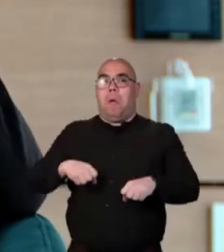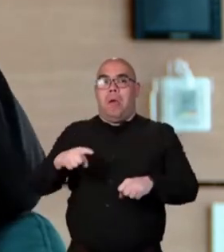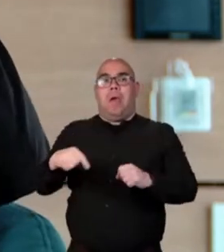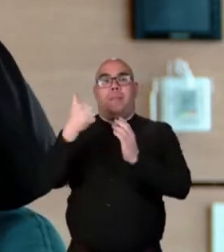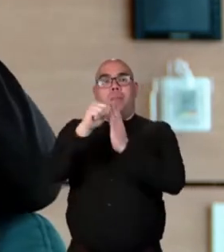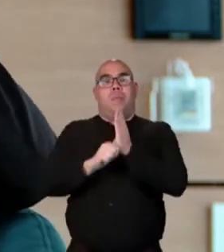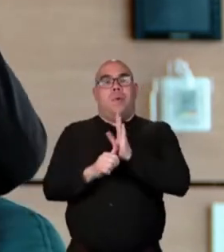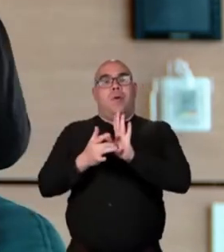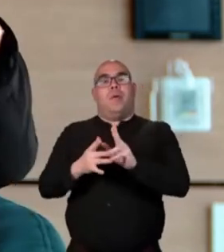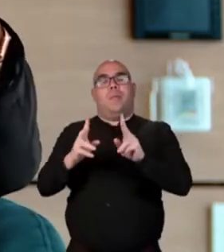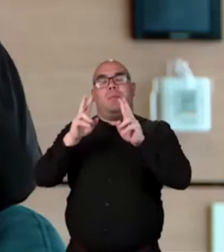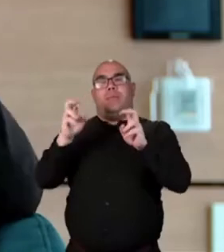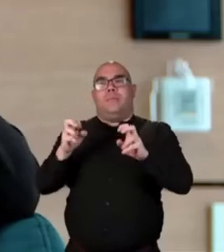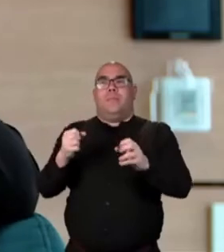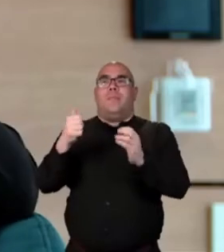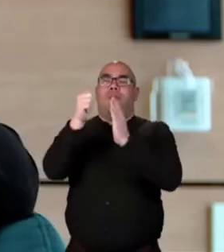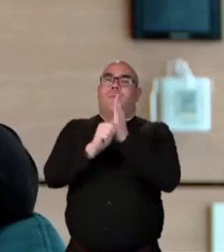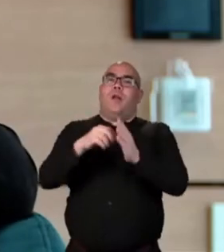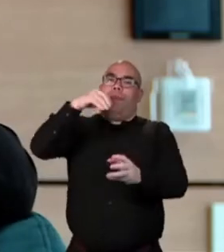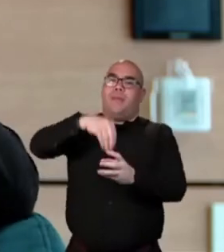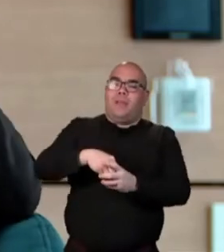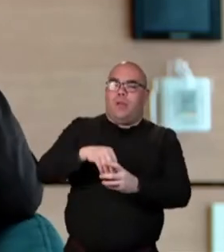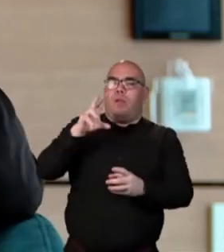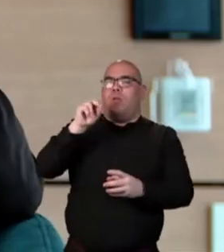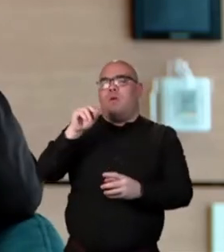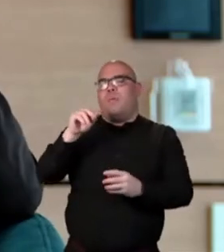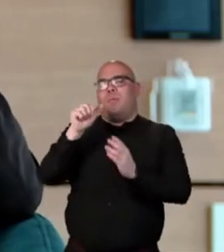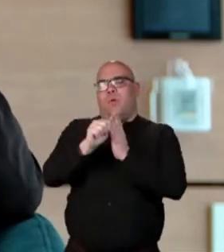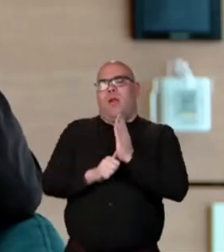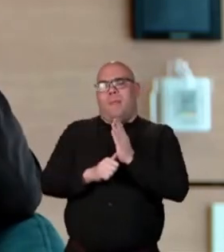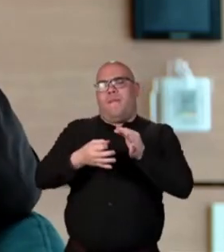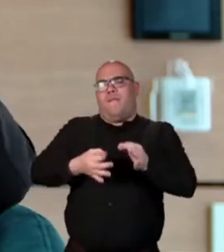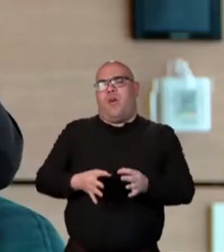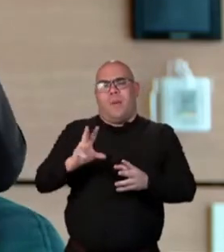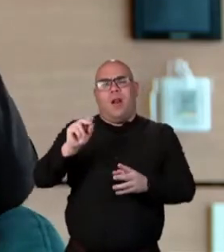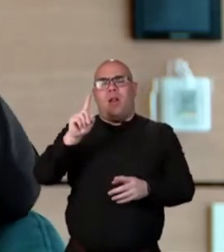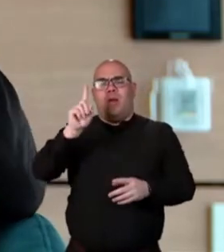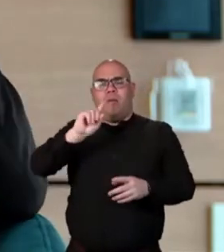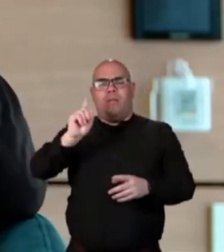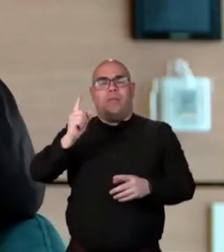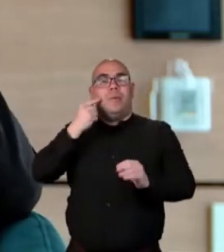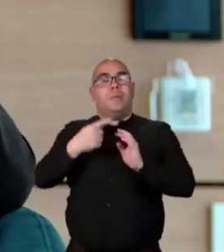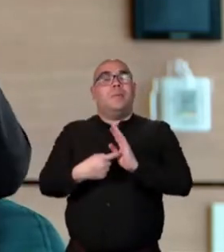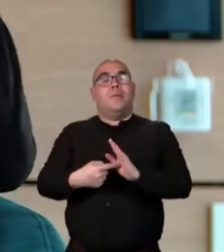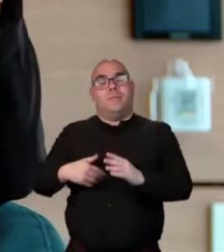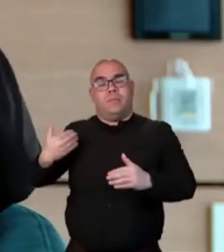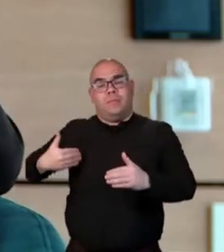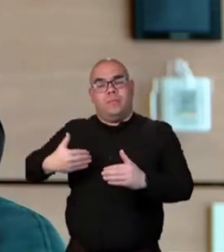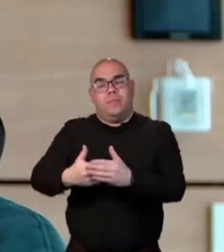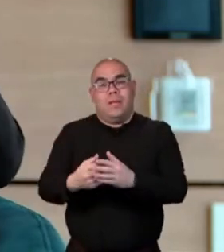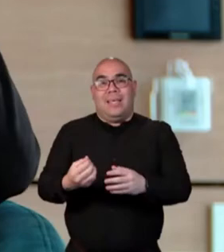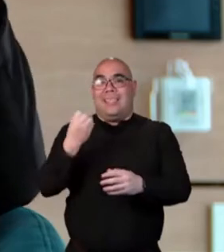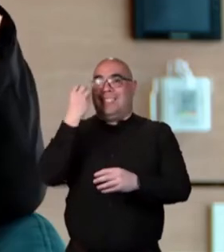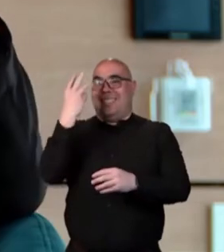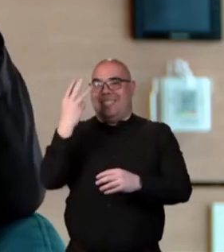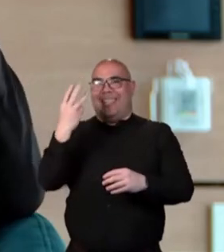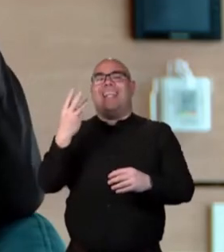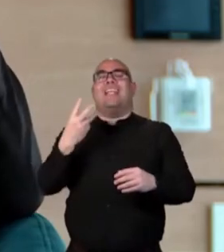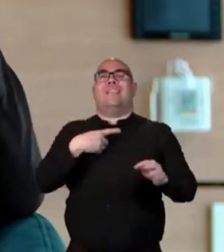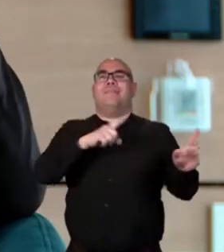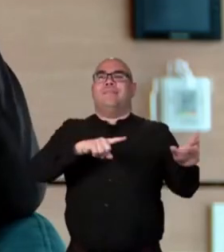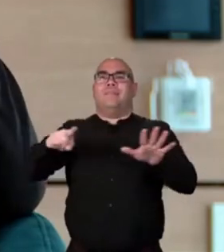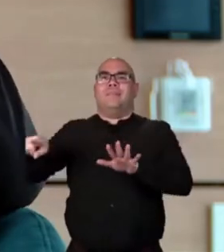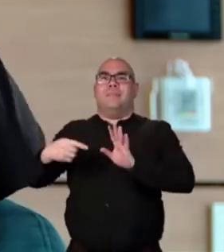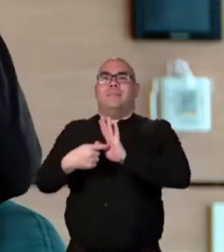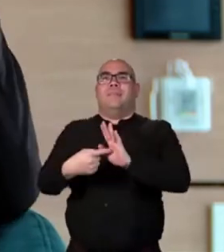es un programa interno en un programa formal de estudios dirigidos para durante los primeros tres semestres decidir que quieren hacer y tomar el mejor